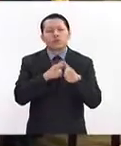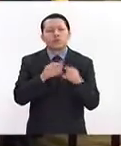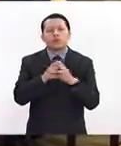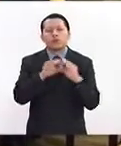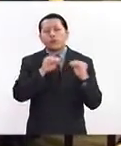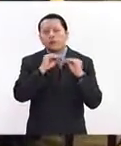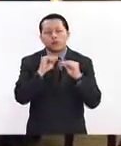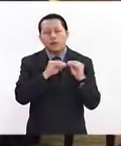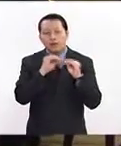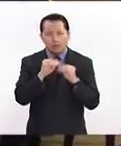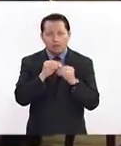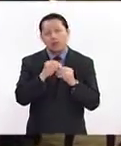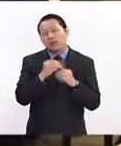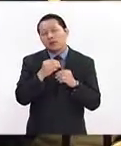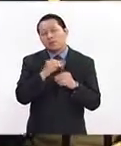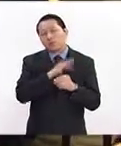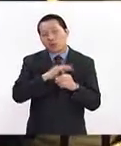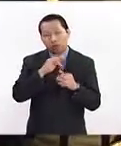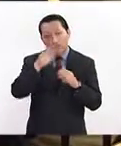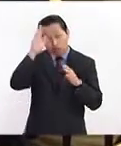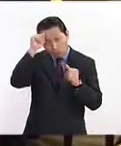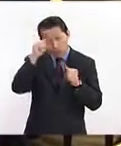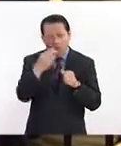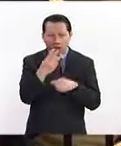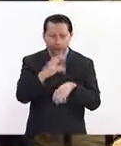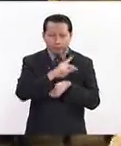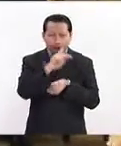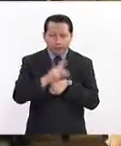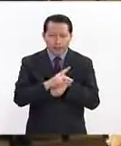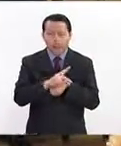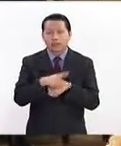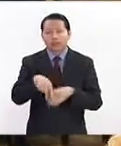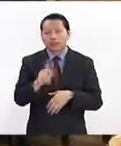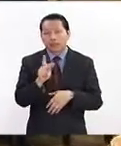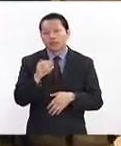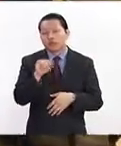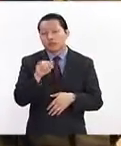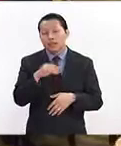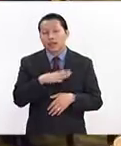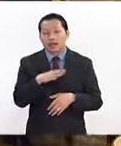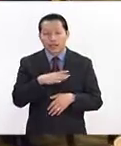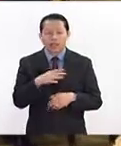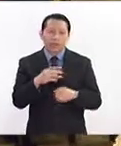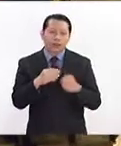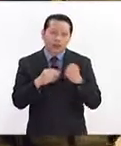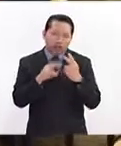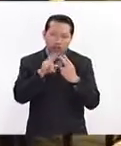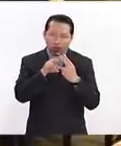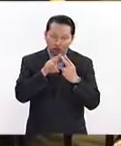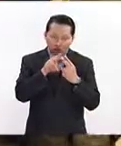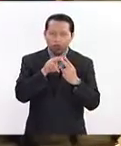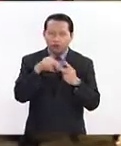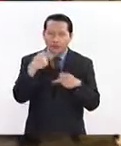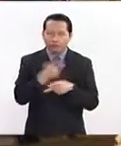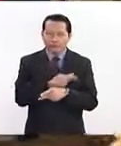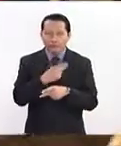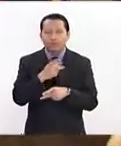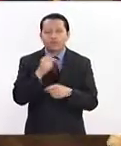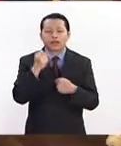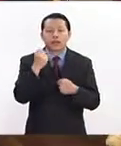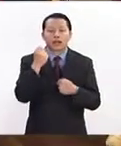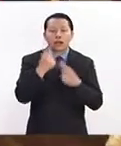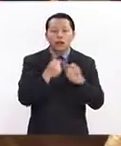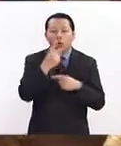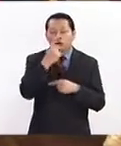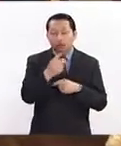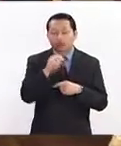negociaciones trilaterales con la esperanza de llegar a un acuerdo trilateral, pero pues sí están estas dos lecturas. Hay quienes dicen que Trudeau